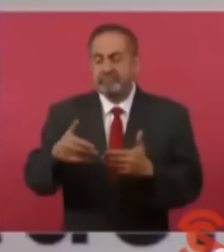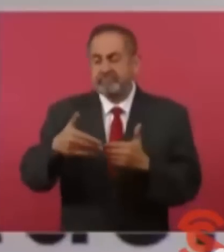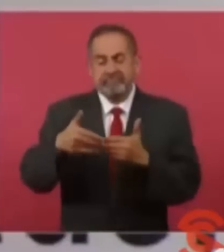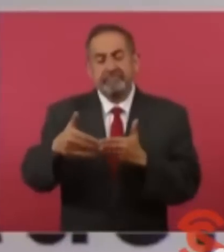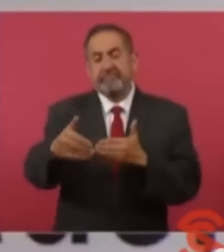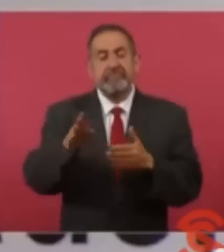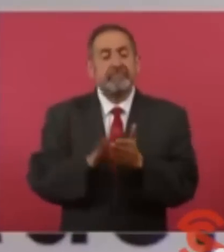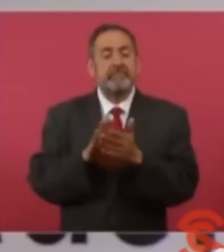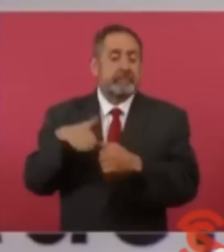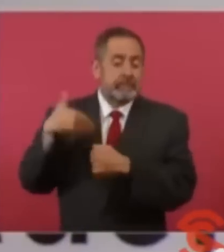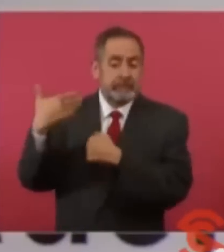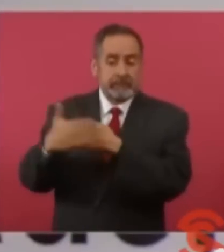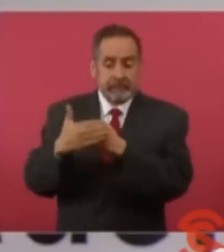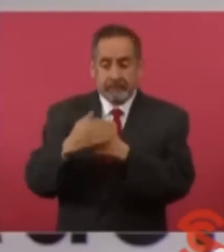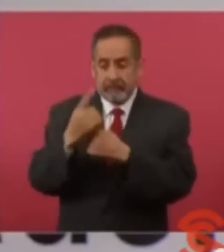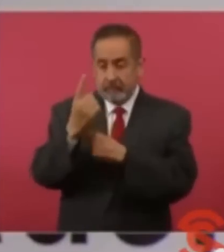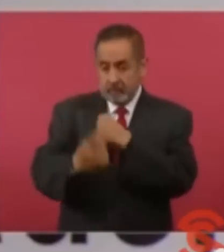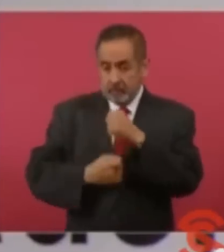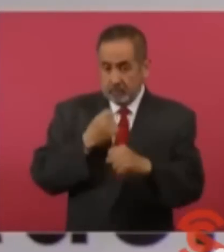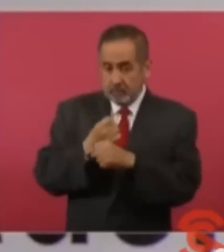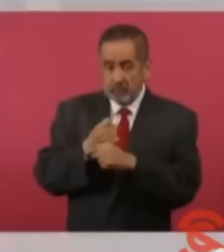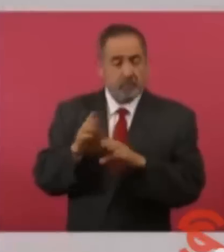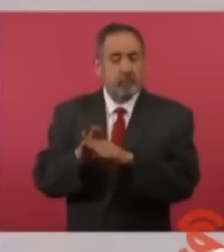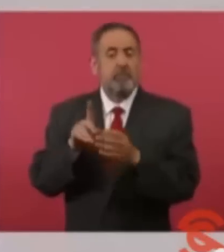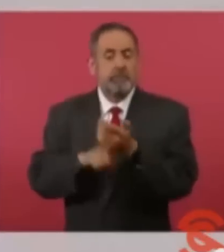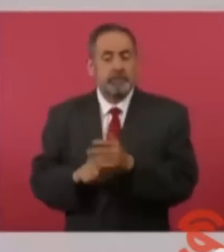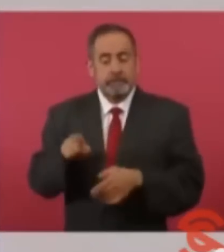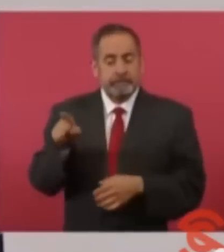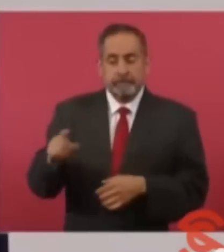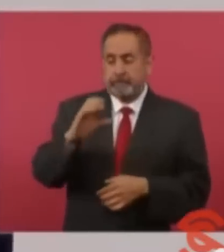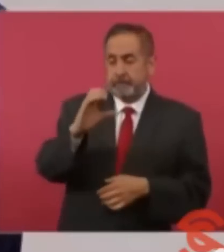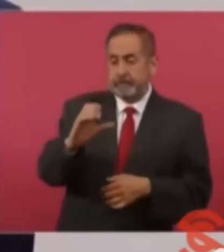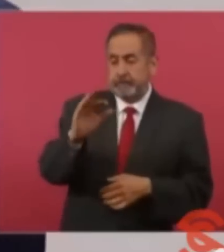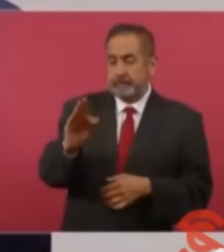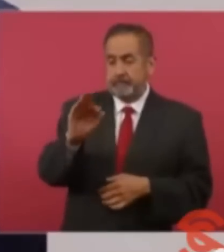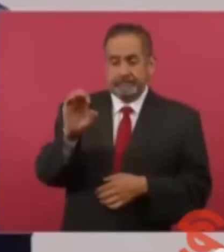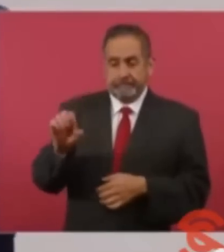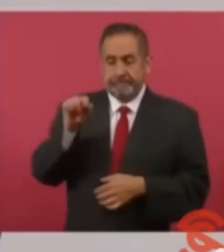asegurar que el año próximo la Comisión Federal de Electricidad,